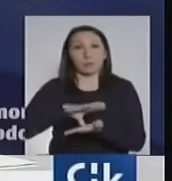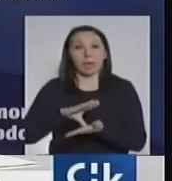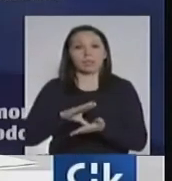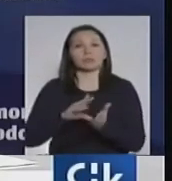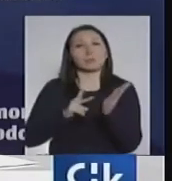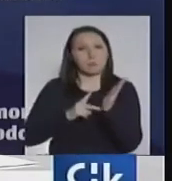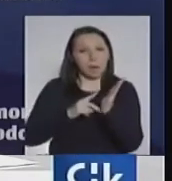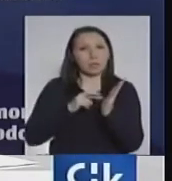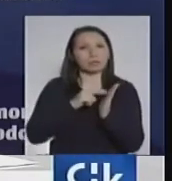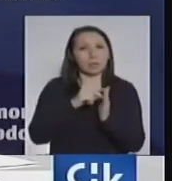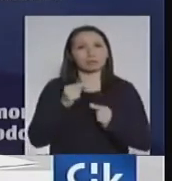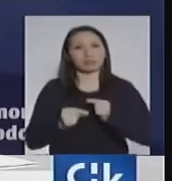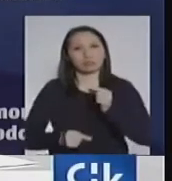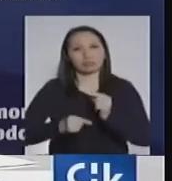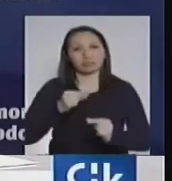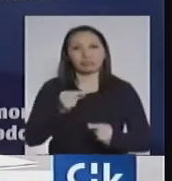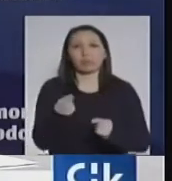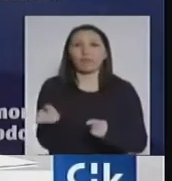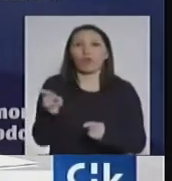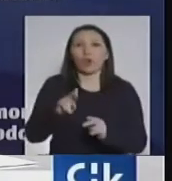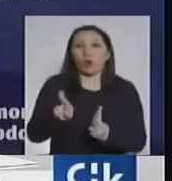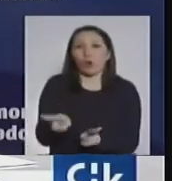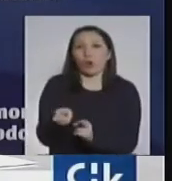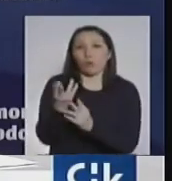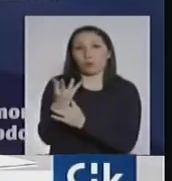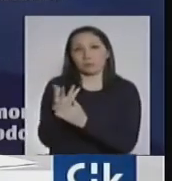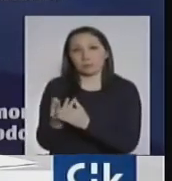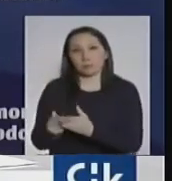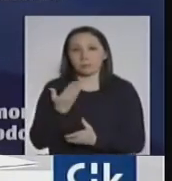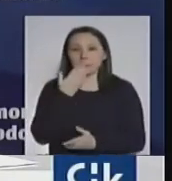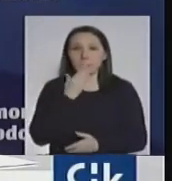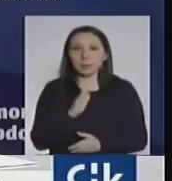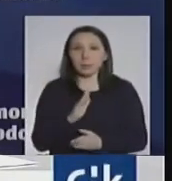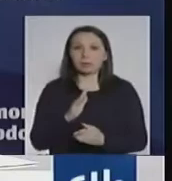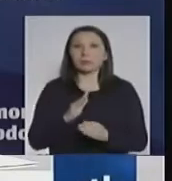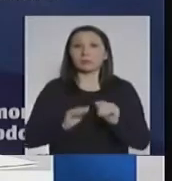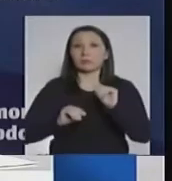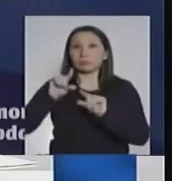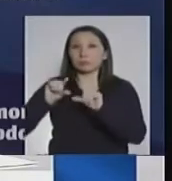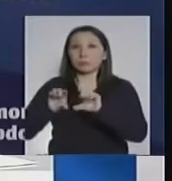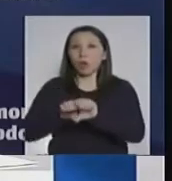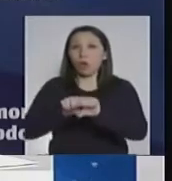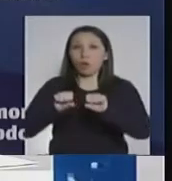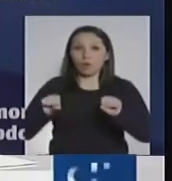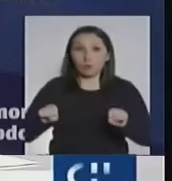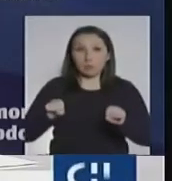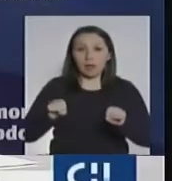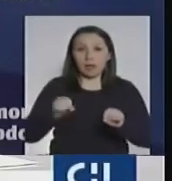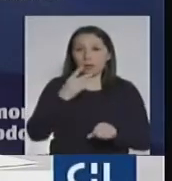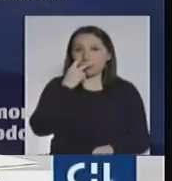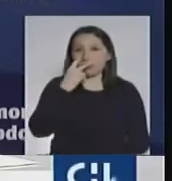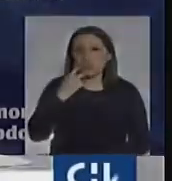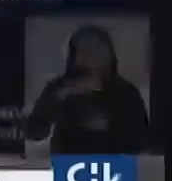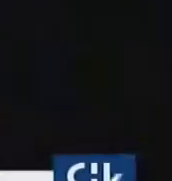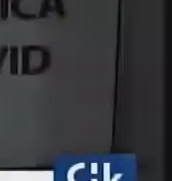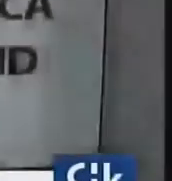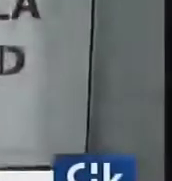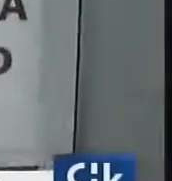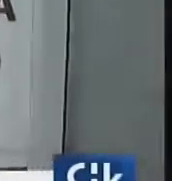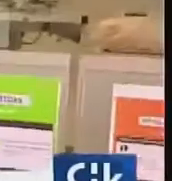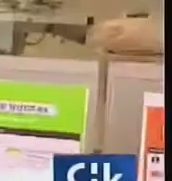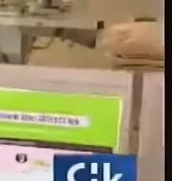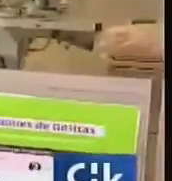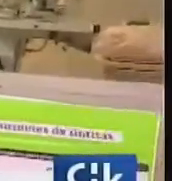país paso a paso avance en su recuperación. Con optimismo, el ministro de Salud comenzó el reporte diario por la